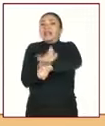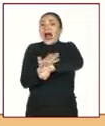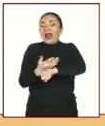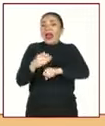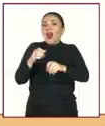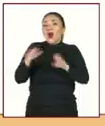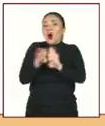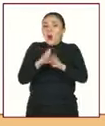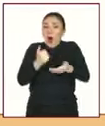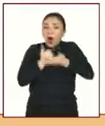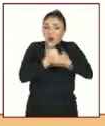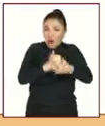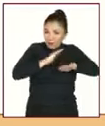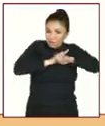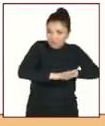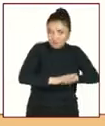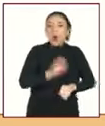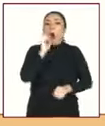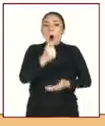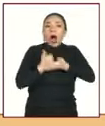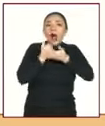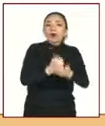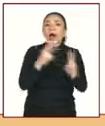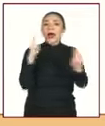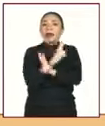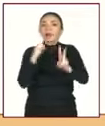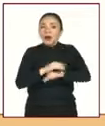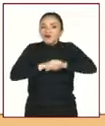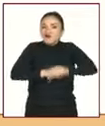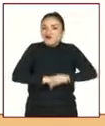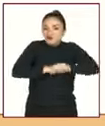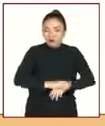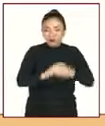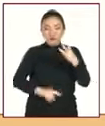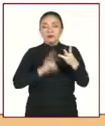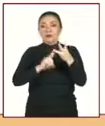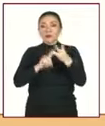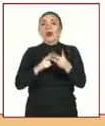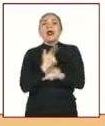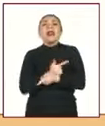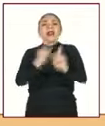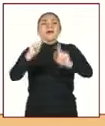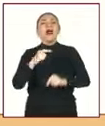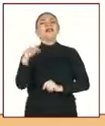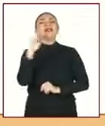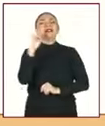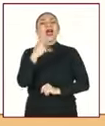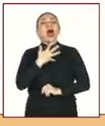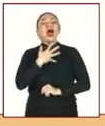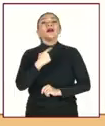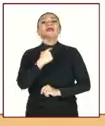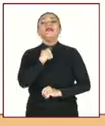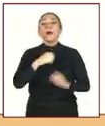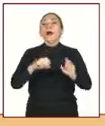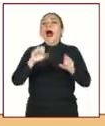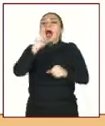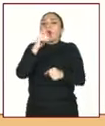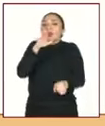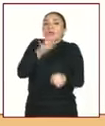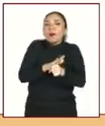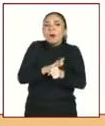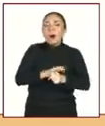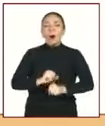B, administrar respiración asistida, e inciso C, liberar la vía aérea en caso de